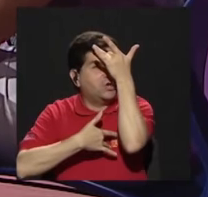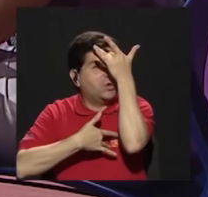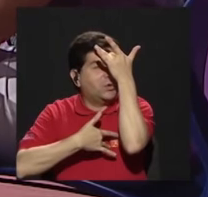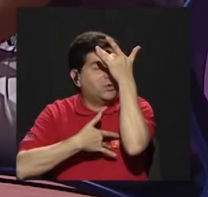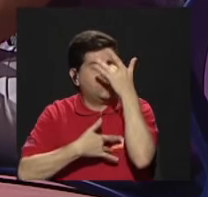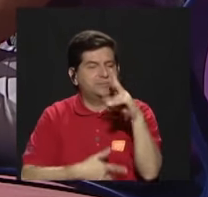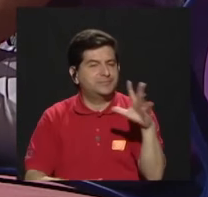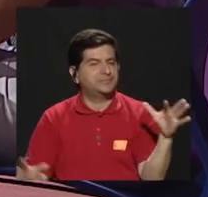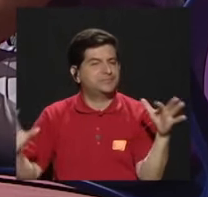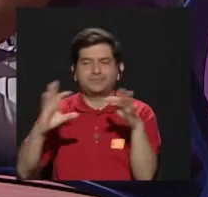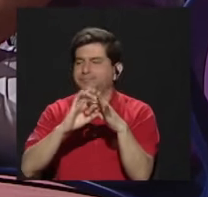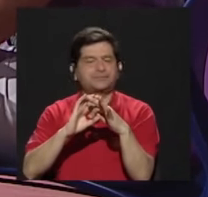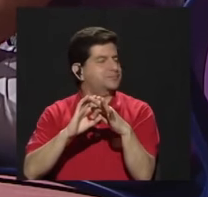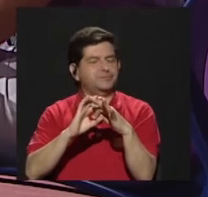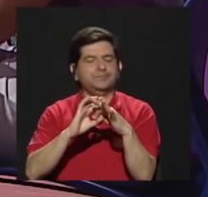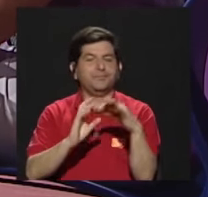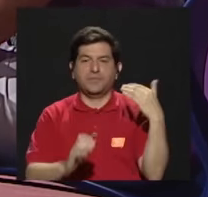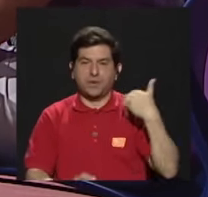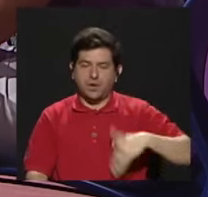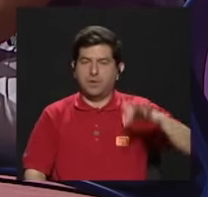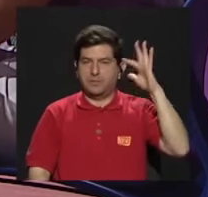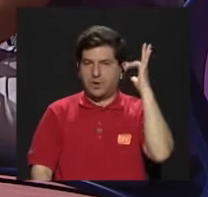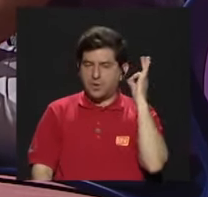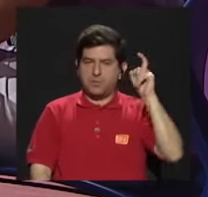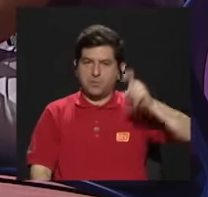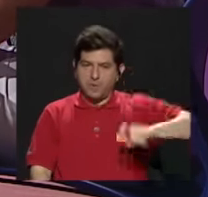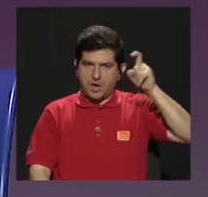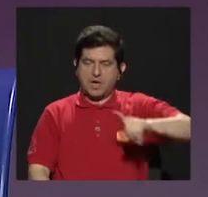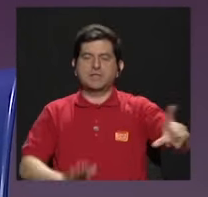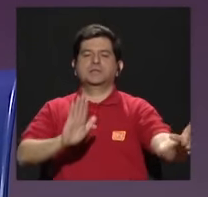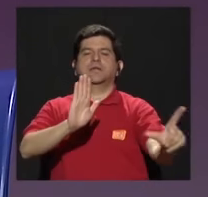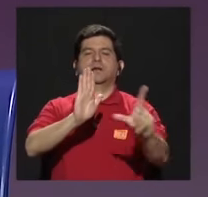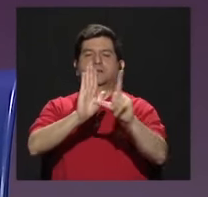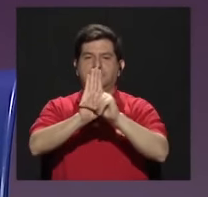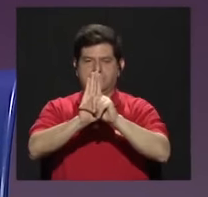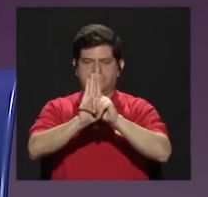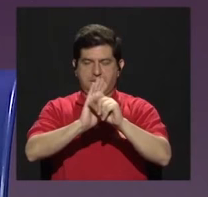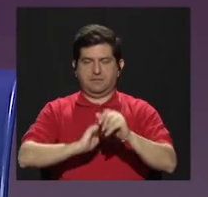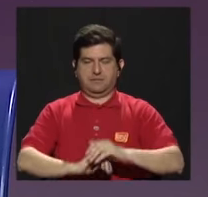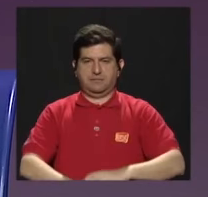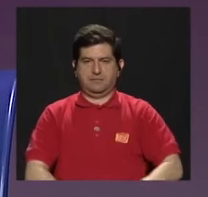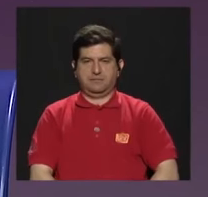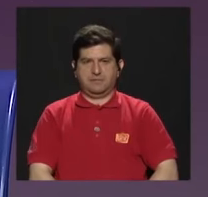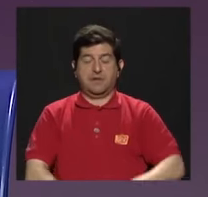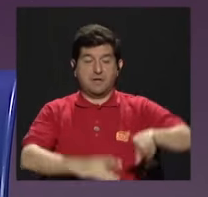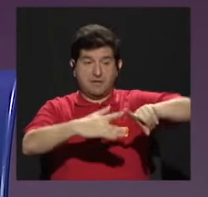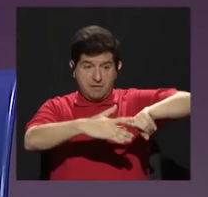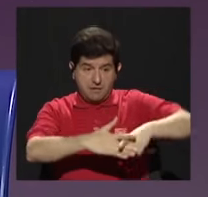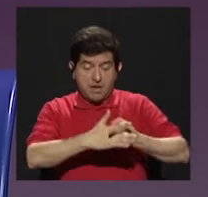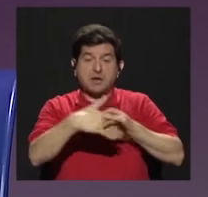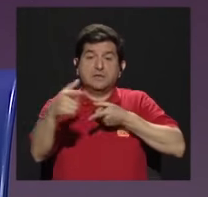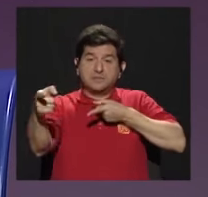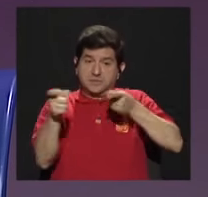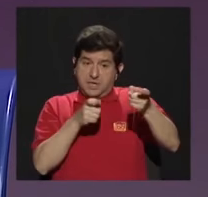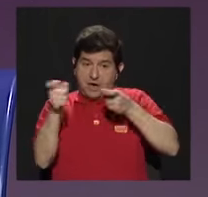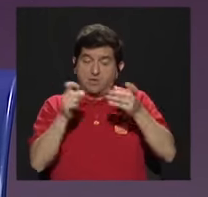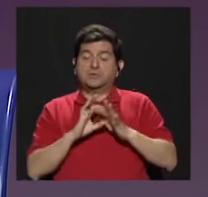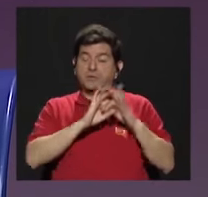en este asunto. El hombre y la mujer necesitan una ley que empiece